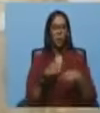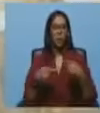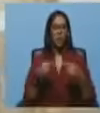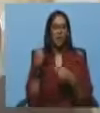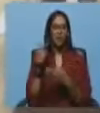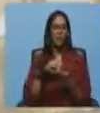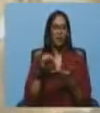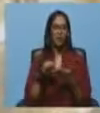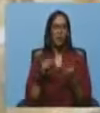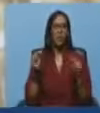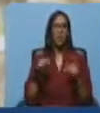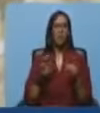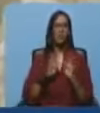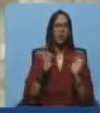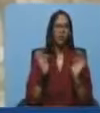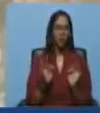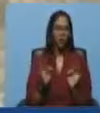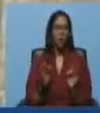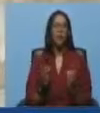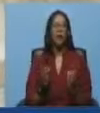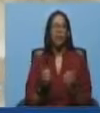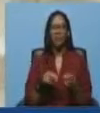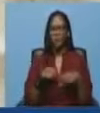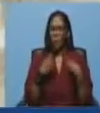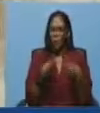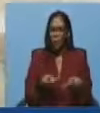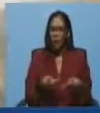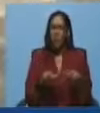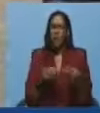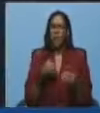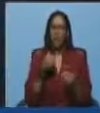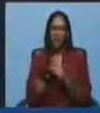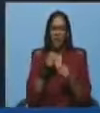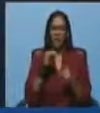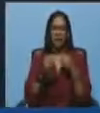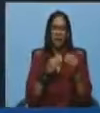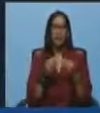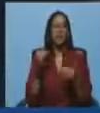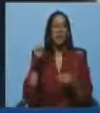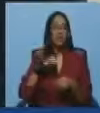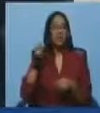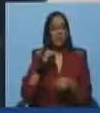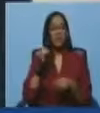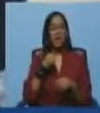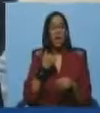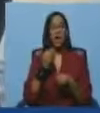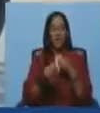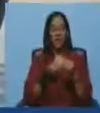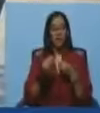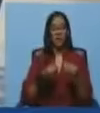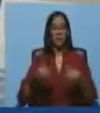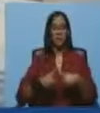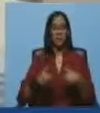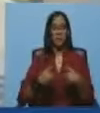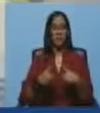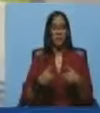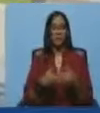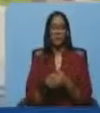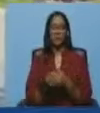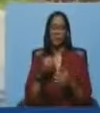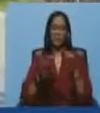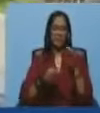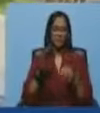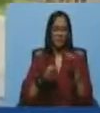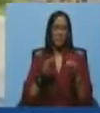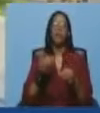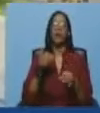Nacional. ¿Esto forma parte un poco de esa renovación, de ese trabajo que hay? Claro, que hacer. Claro, hay que hacer un esfuerzo tremendo en materia de jurisprudencia.